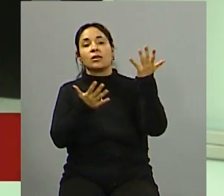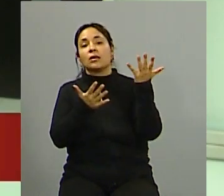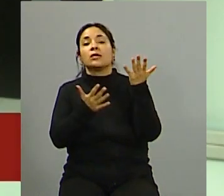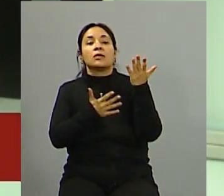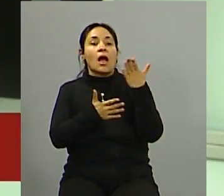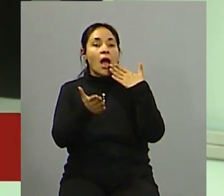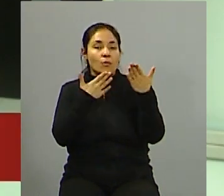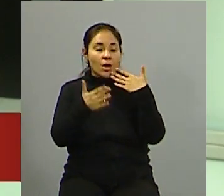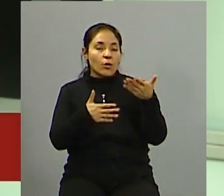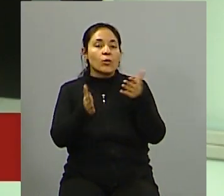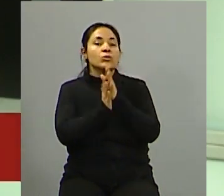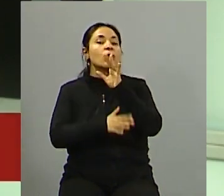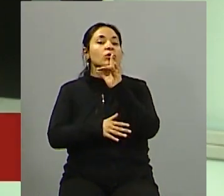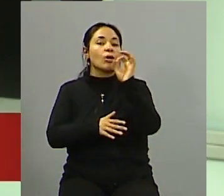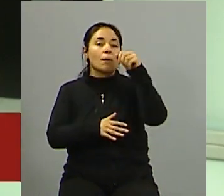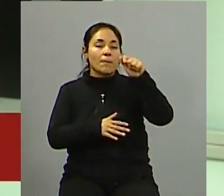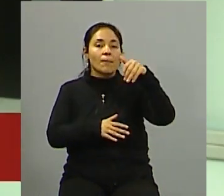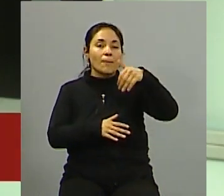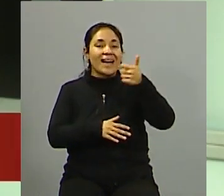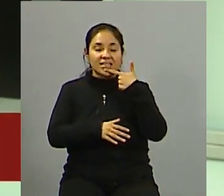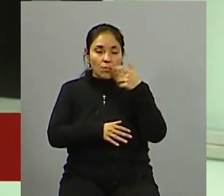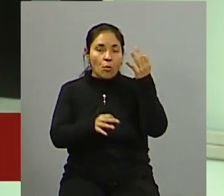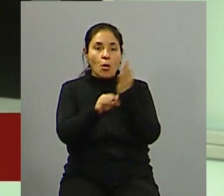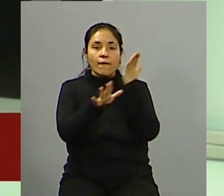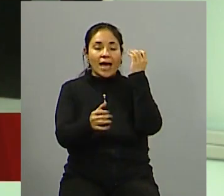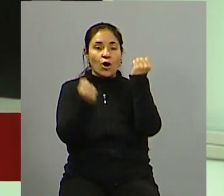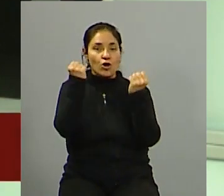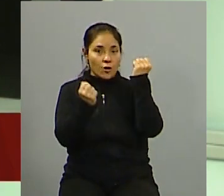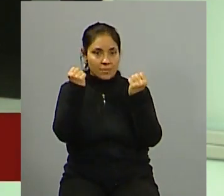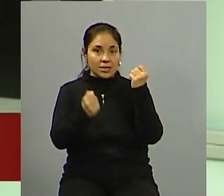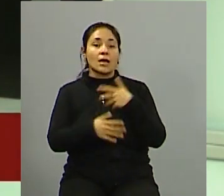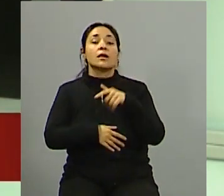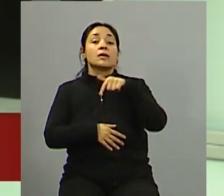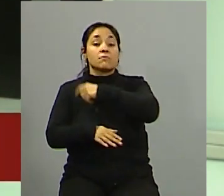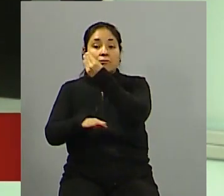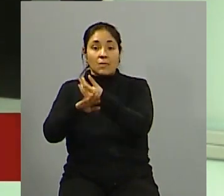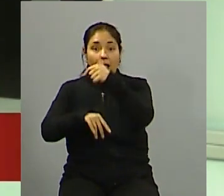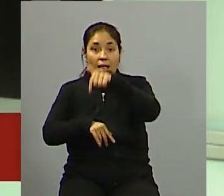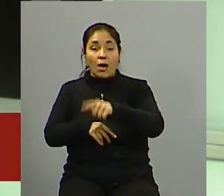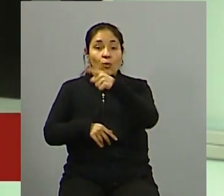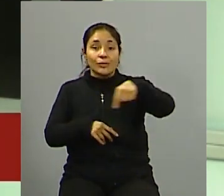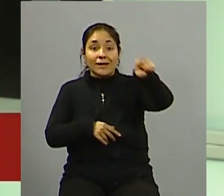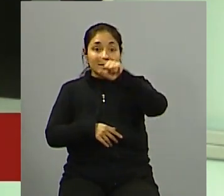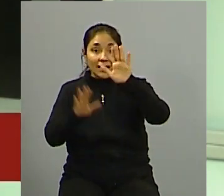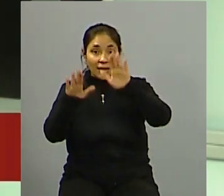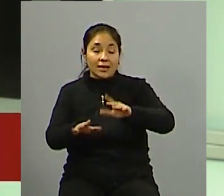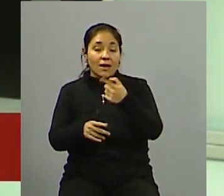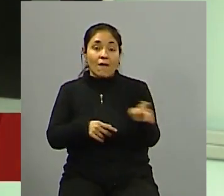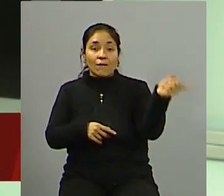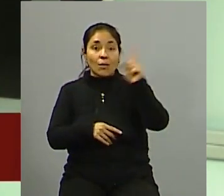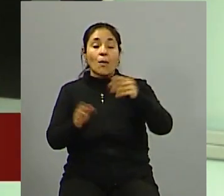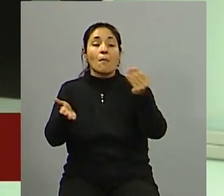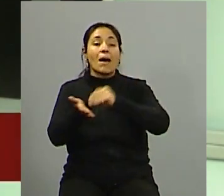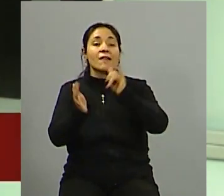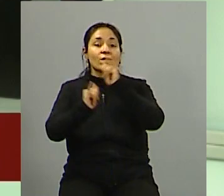con Tomás Ametla, economista, que en un ratito los dos van a estar con nosotros. Así es que no se muevan, quédense ahí del otro lado porque ya venimos con el